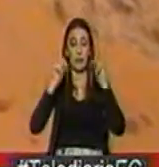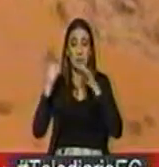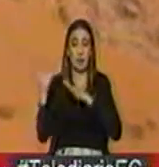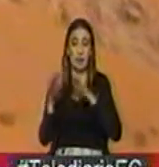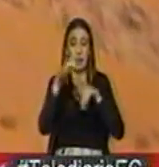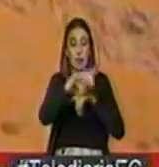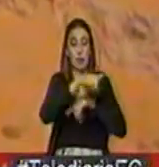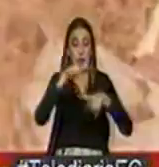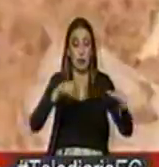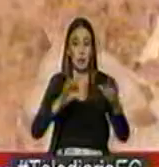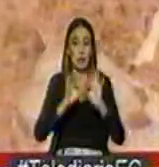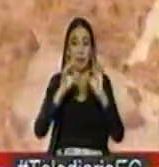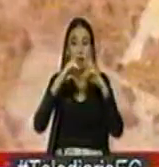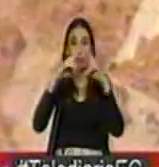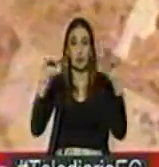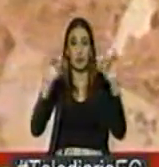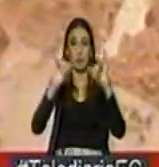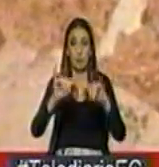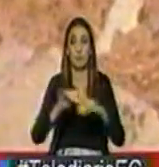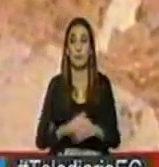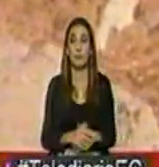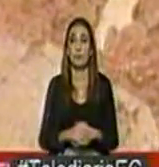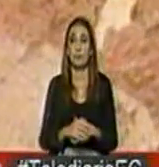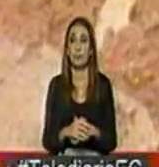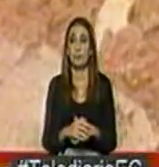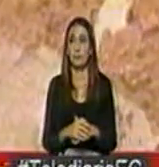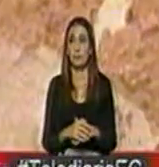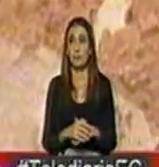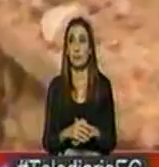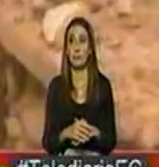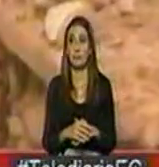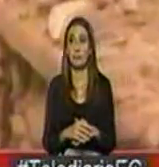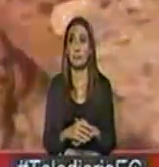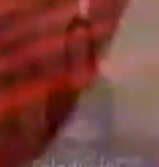alejandrina respectivamente para sarmiento medios públicos